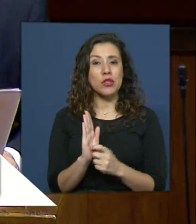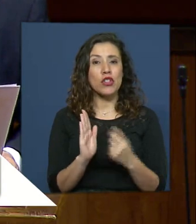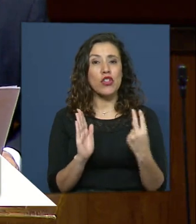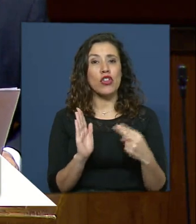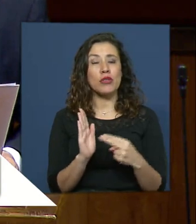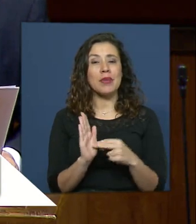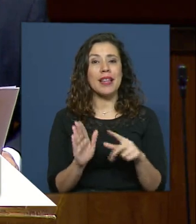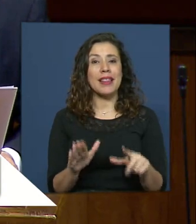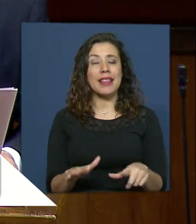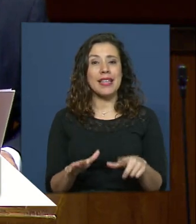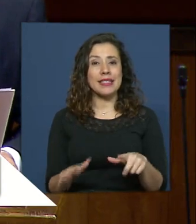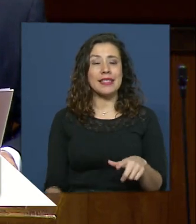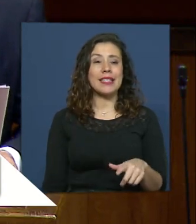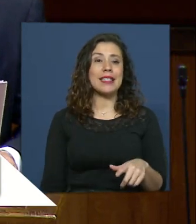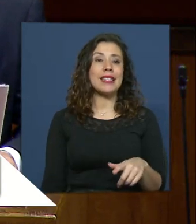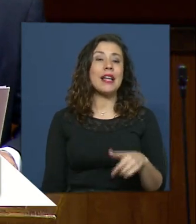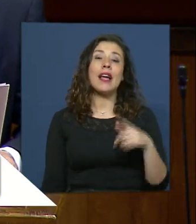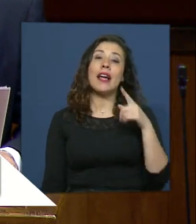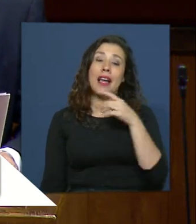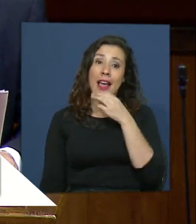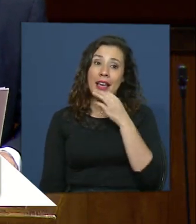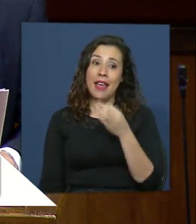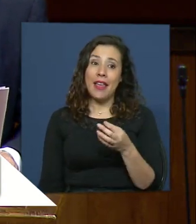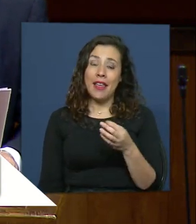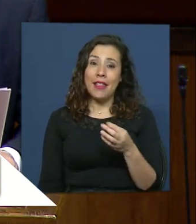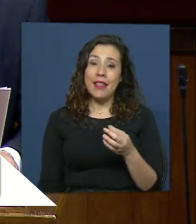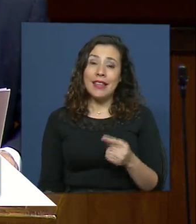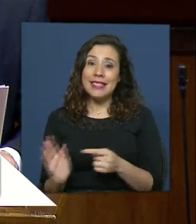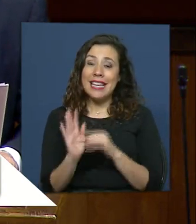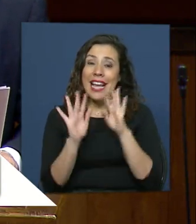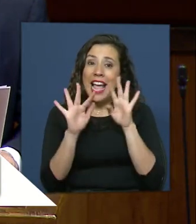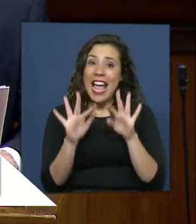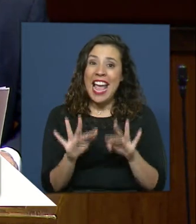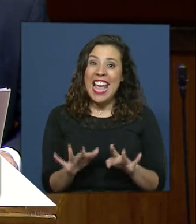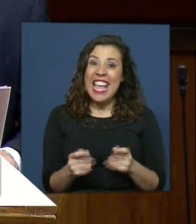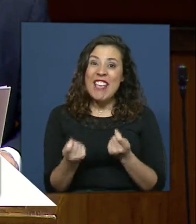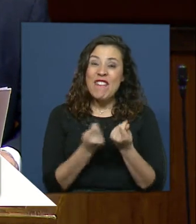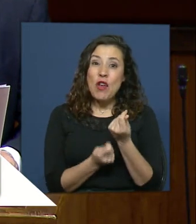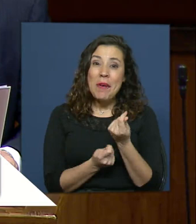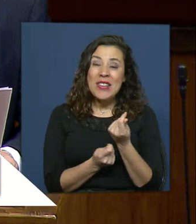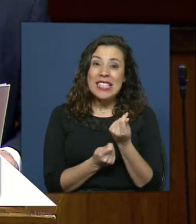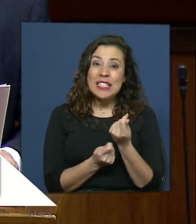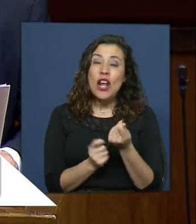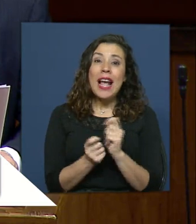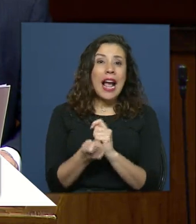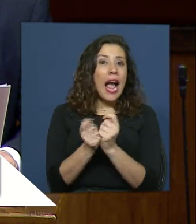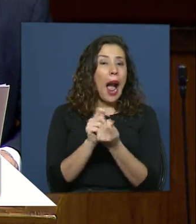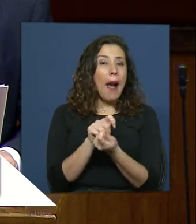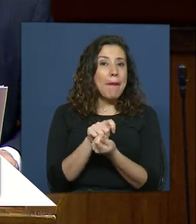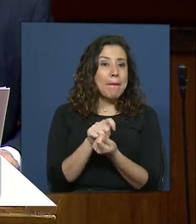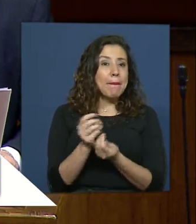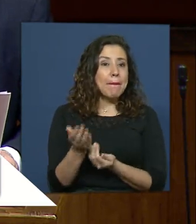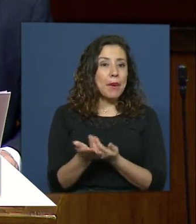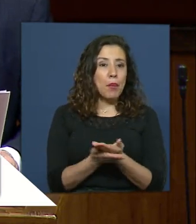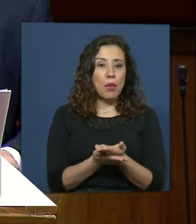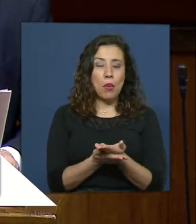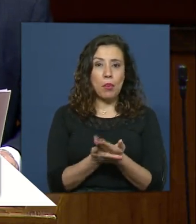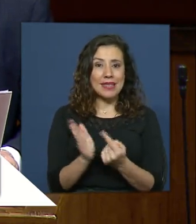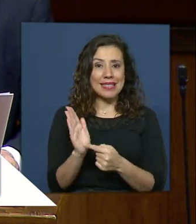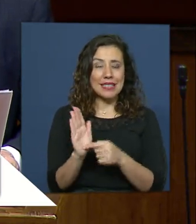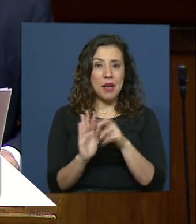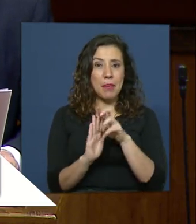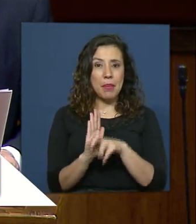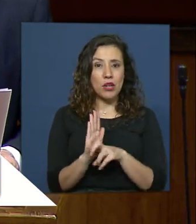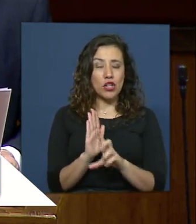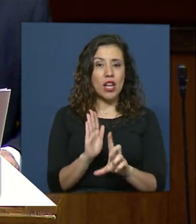año 2017. Afirma este informe financiero que las modificaciones propuestas por este proyecto de